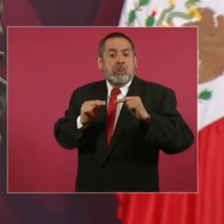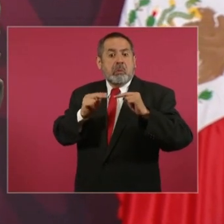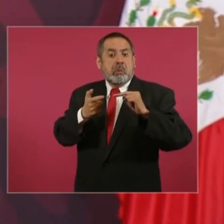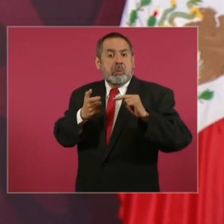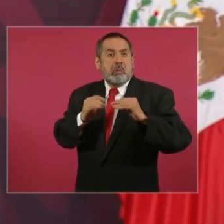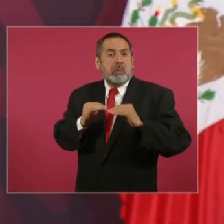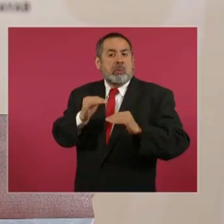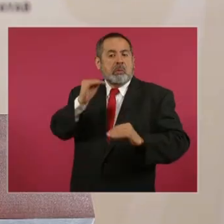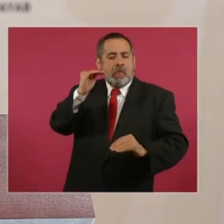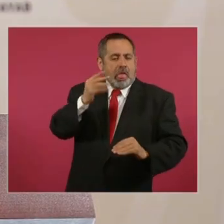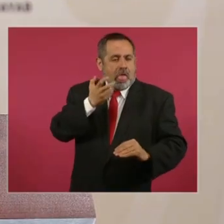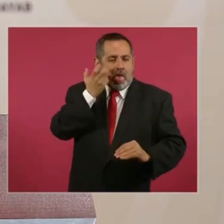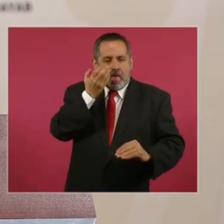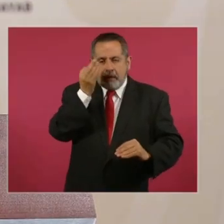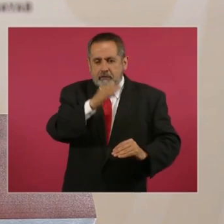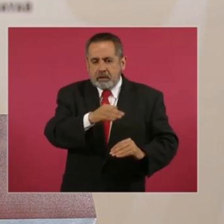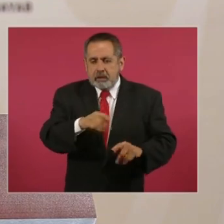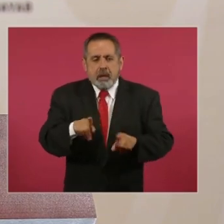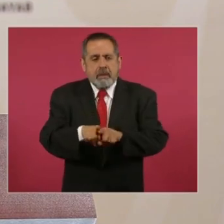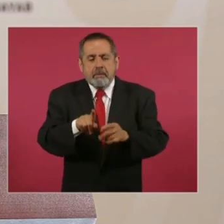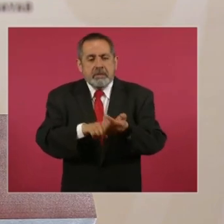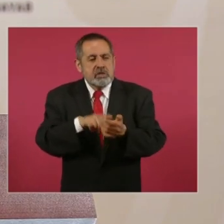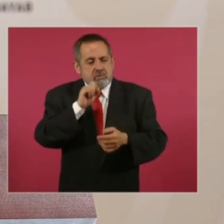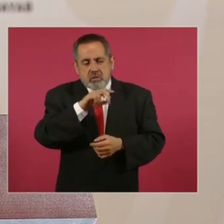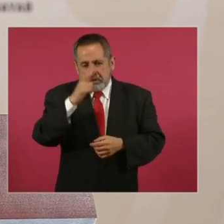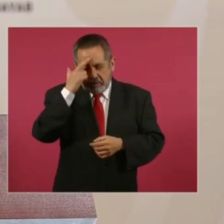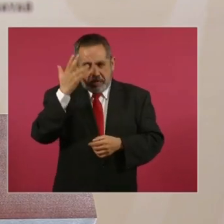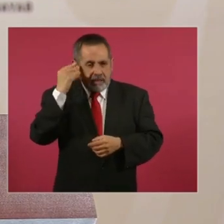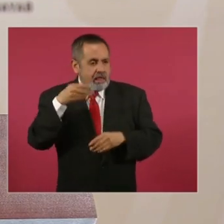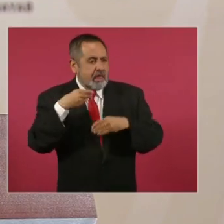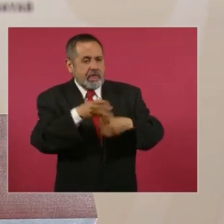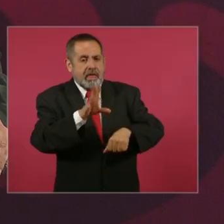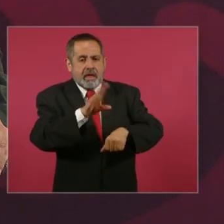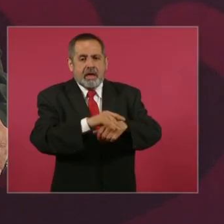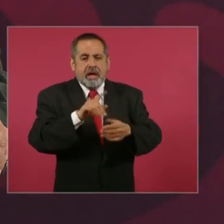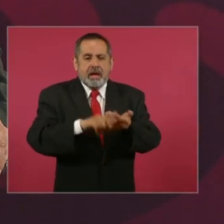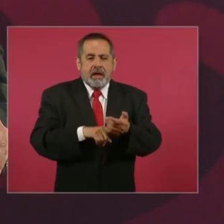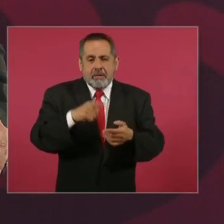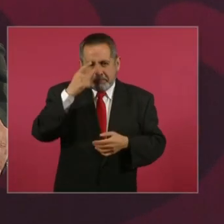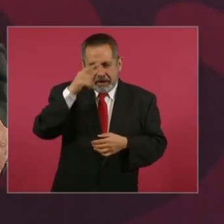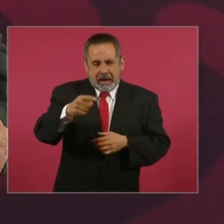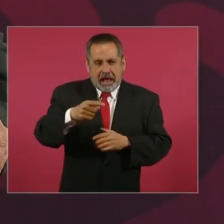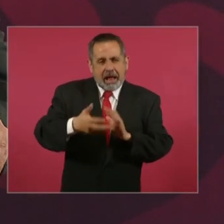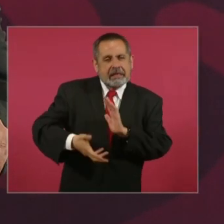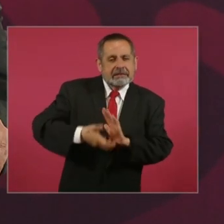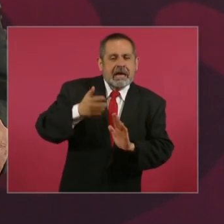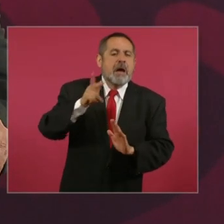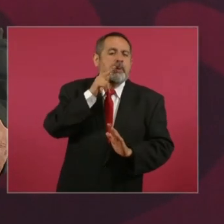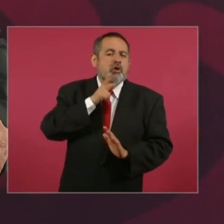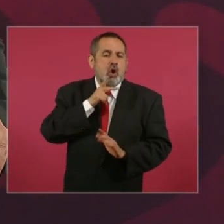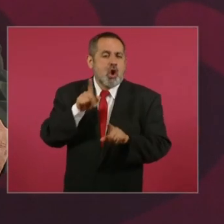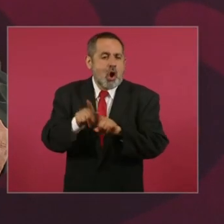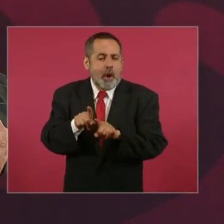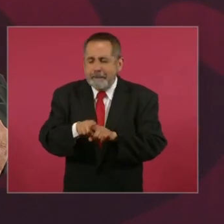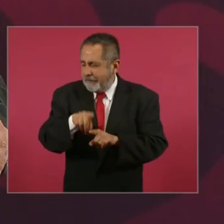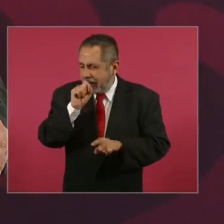Un poco lo que hicieron con la entrega de las concesiones de los bloques para la explotación petrolera.